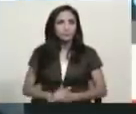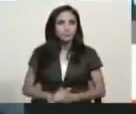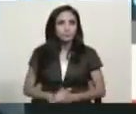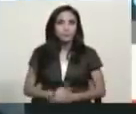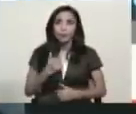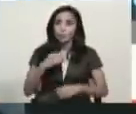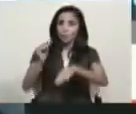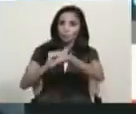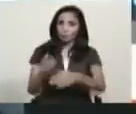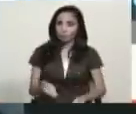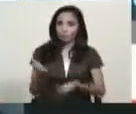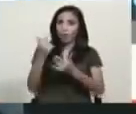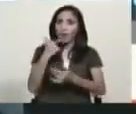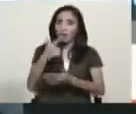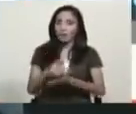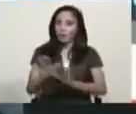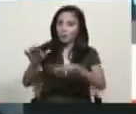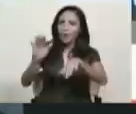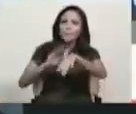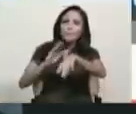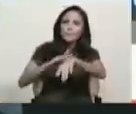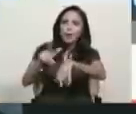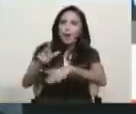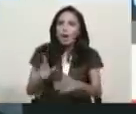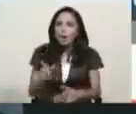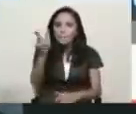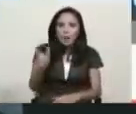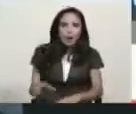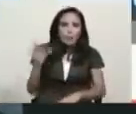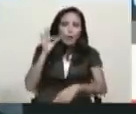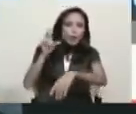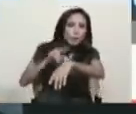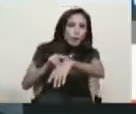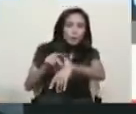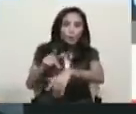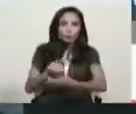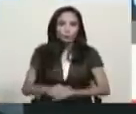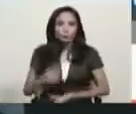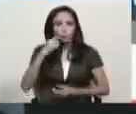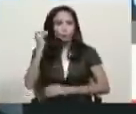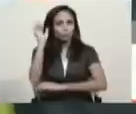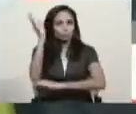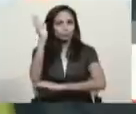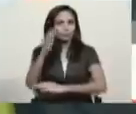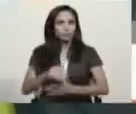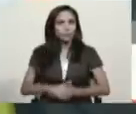Sonia, doctora Sonia, estas palabras son sobre todo un compromiso.